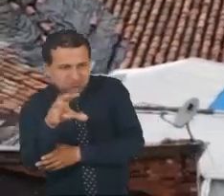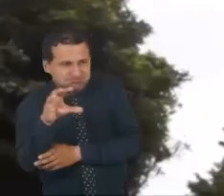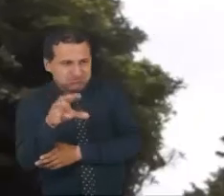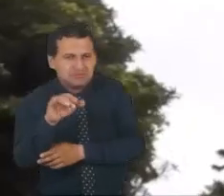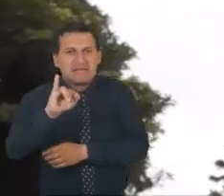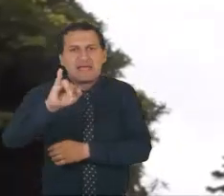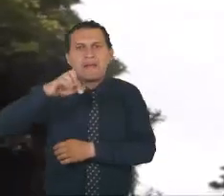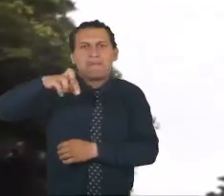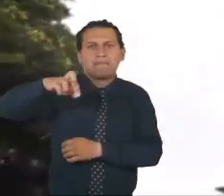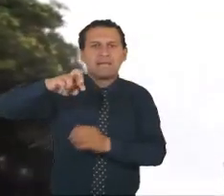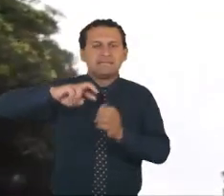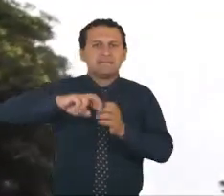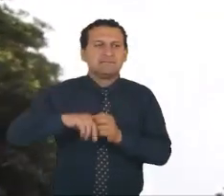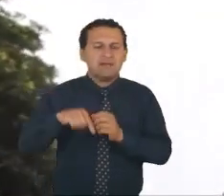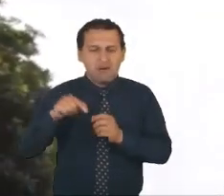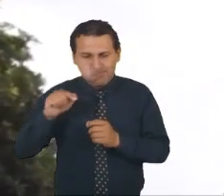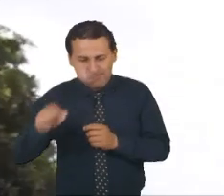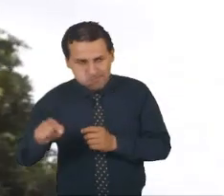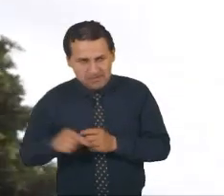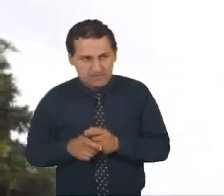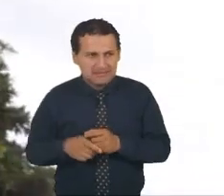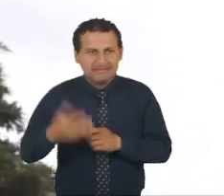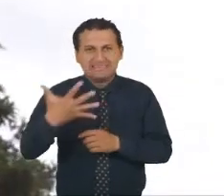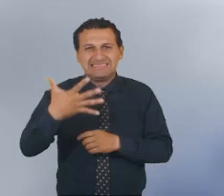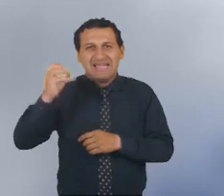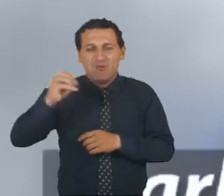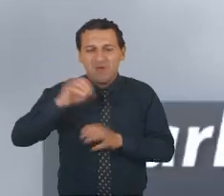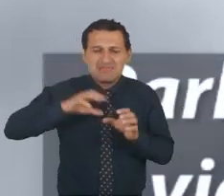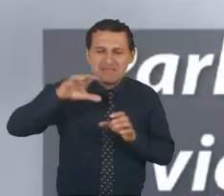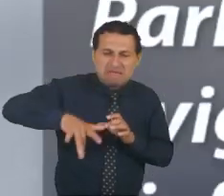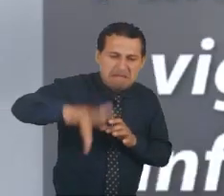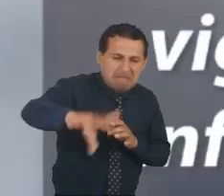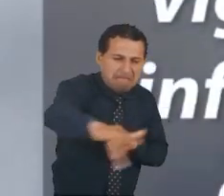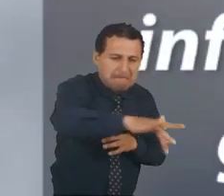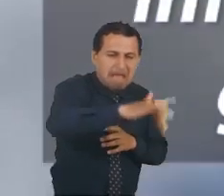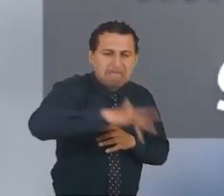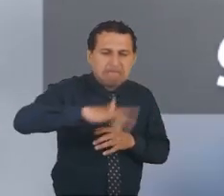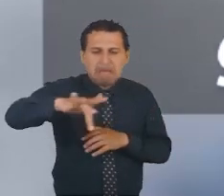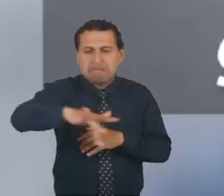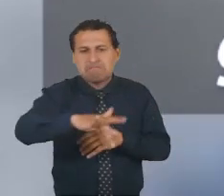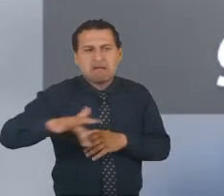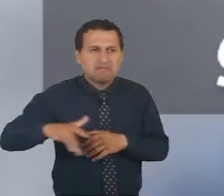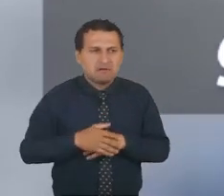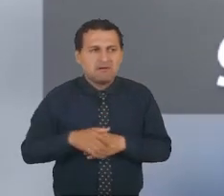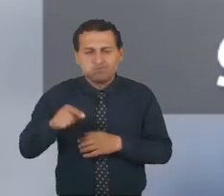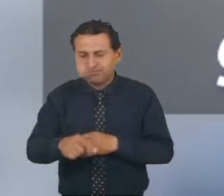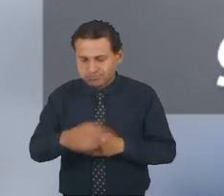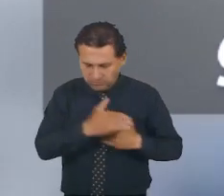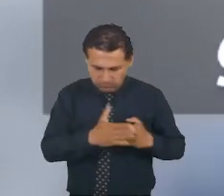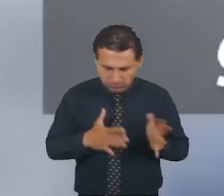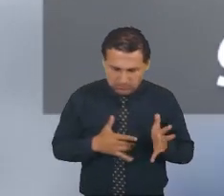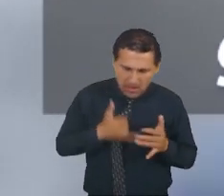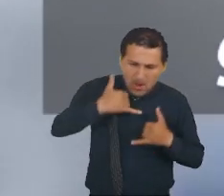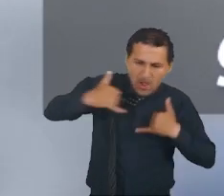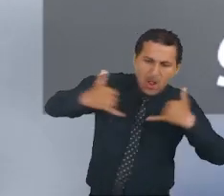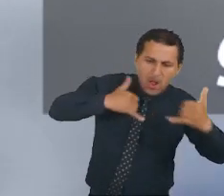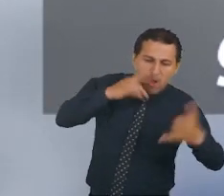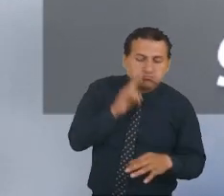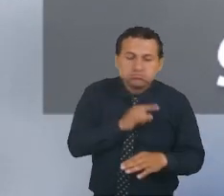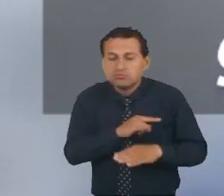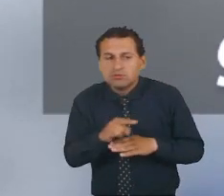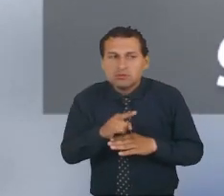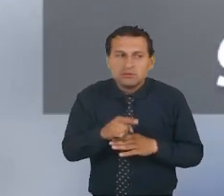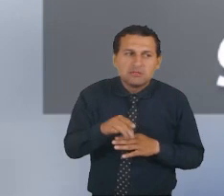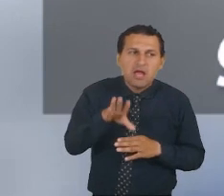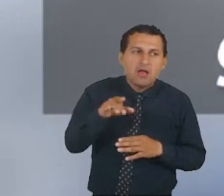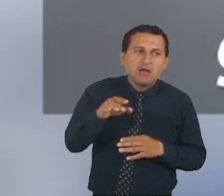visualización, mobiliario y comunicación. También hicimos la instalación y ampliación del sistema de cornetas IP, la cual cuenta con